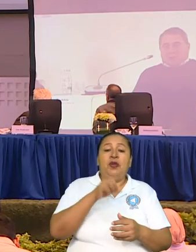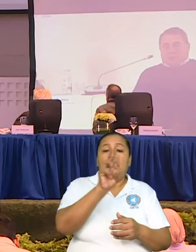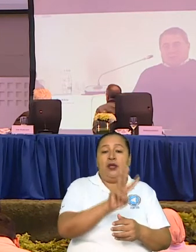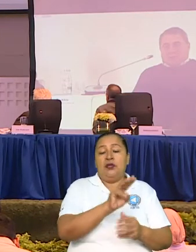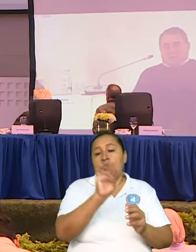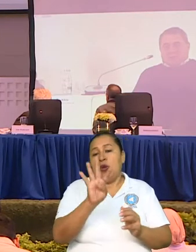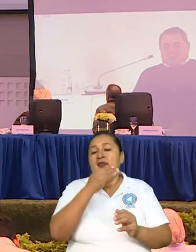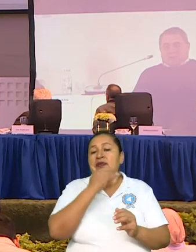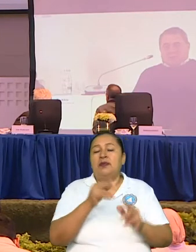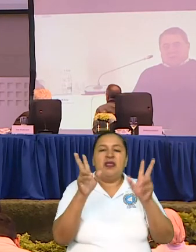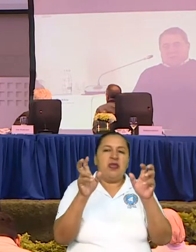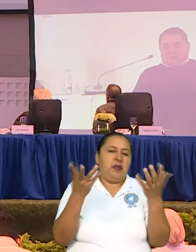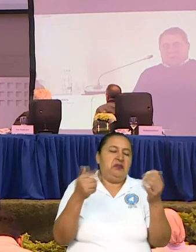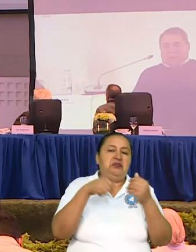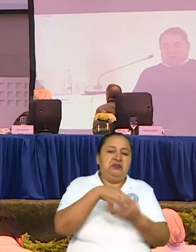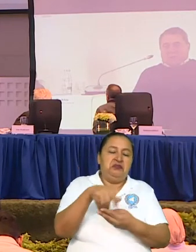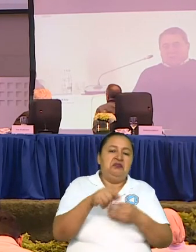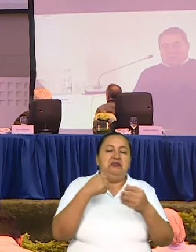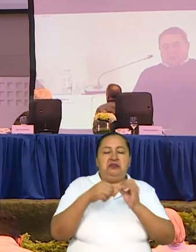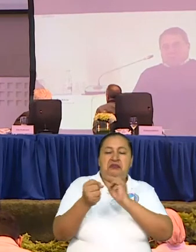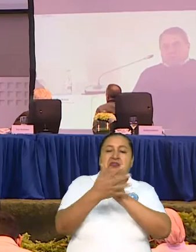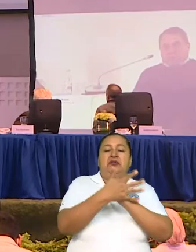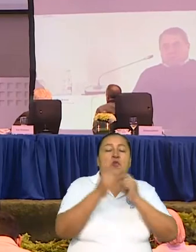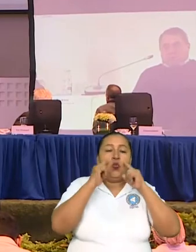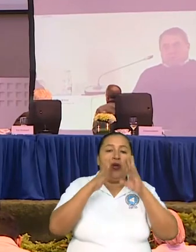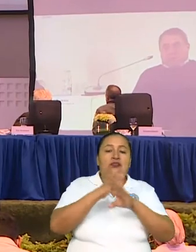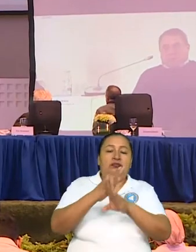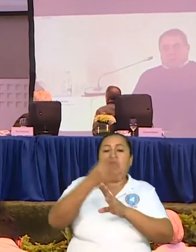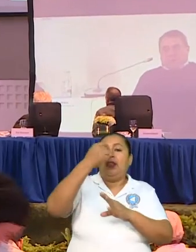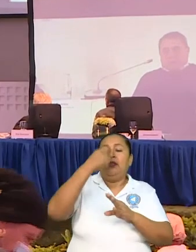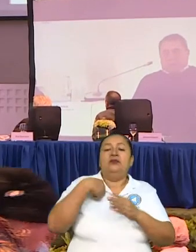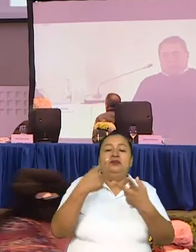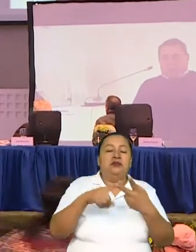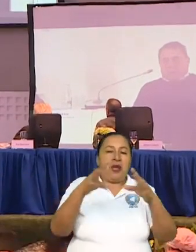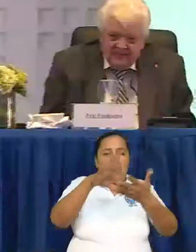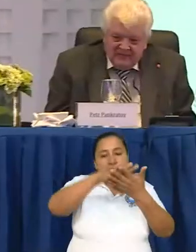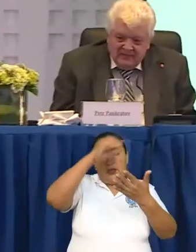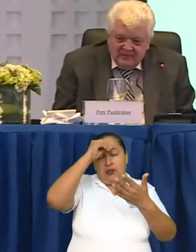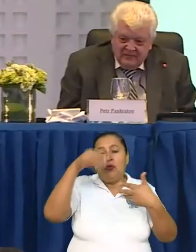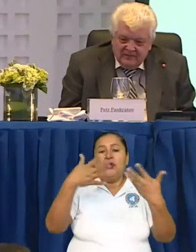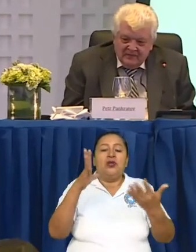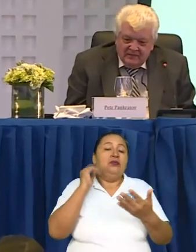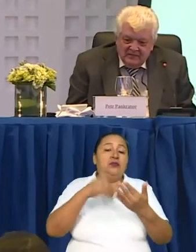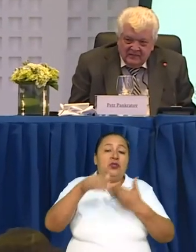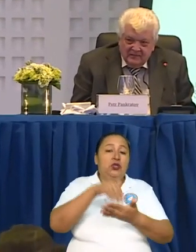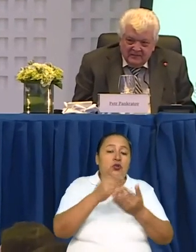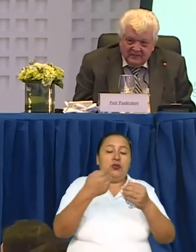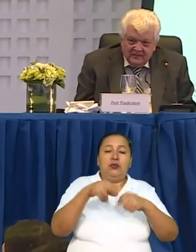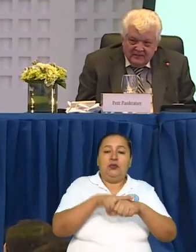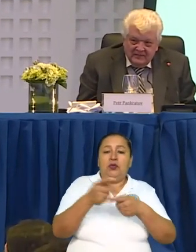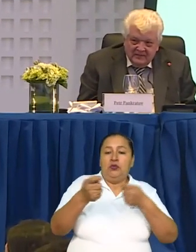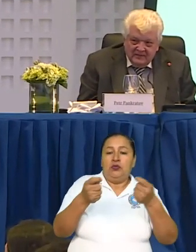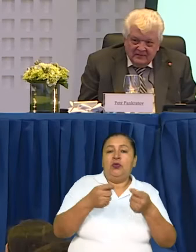de diciembre con temas referidos a la pandemia y vacunación preventivas, enseñanza de la pandemia y la experiencia del Centro para el Control Estatal